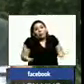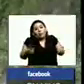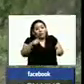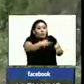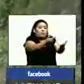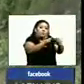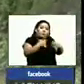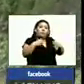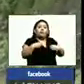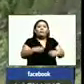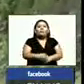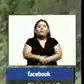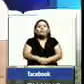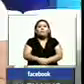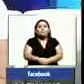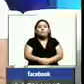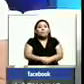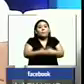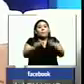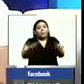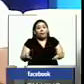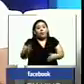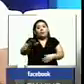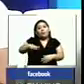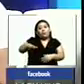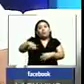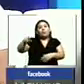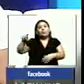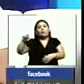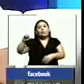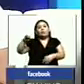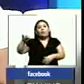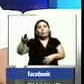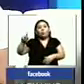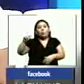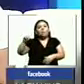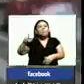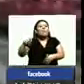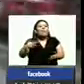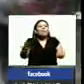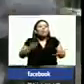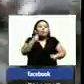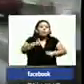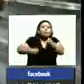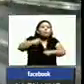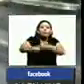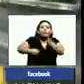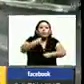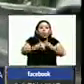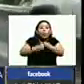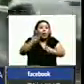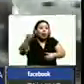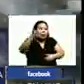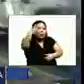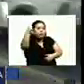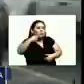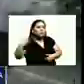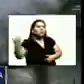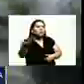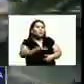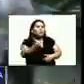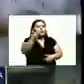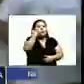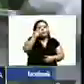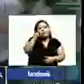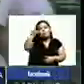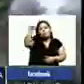río Nos da Y en Tejutla Se desarrolló La primera Carrera aeróbica Denominada Corriendo Ganamos todos Jóvenes